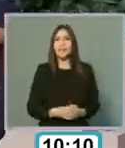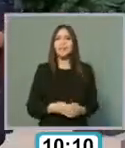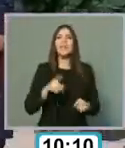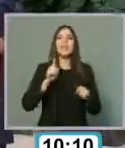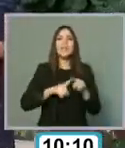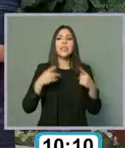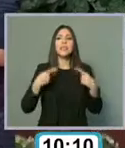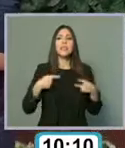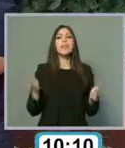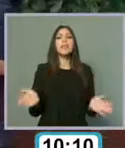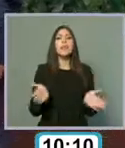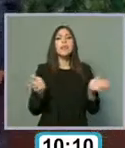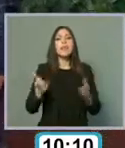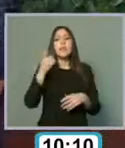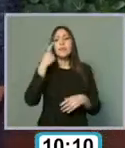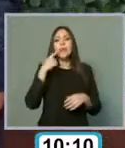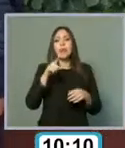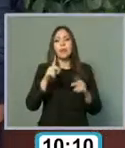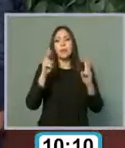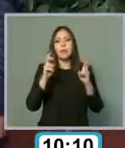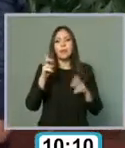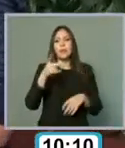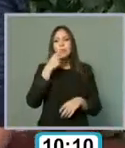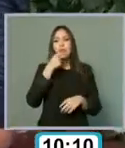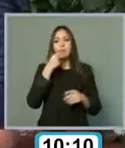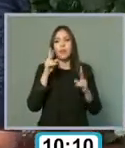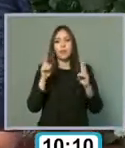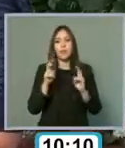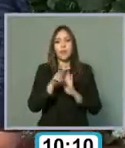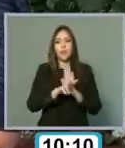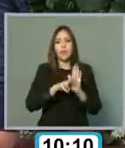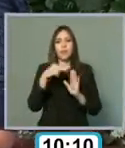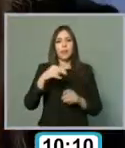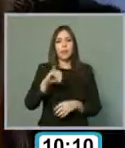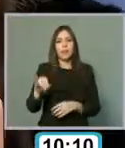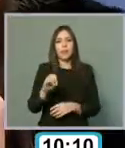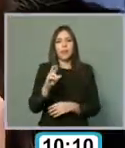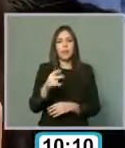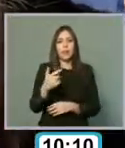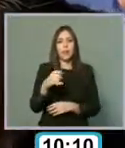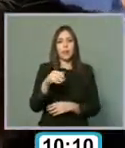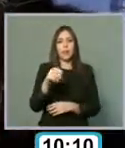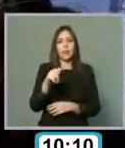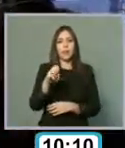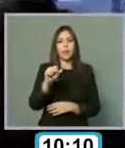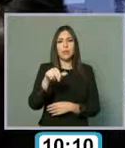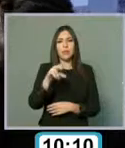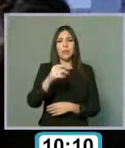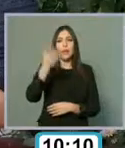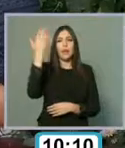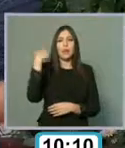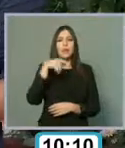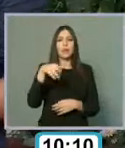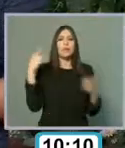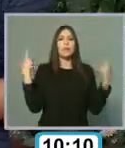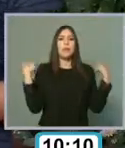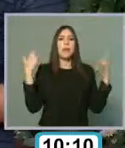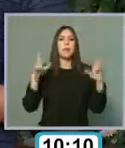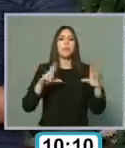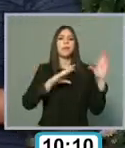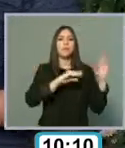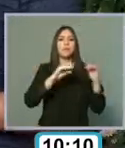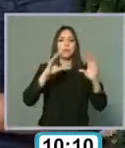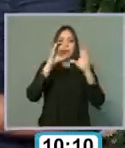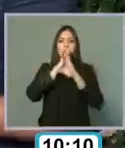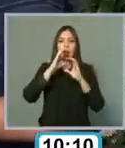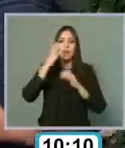Ajá. Con el que grabé los videos se llama Jorge Montesano y era mi maestro de canto en ese Que le momento. mandamos un fuerte abrazo, por supuesto. Donde quiera